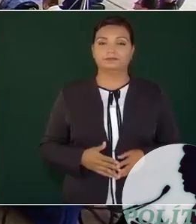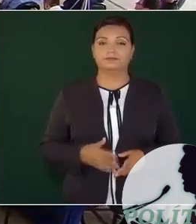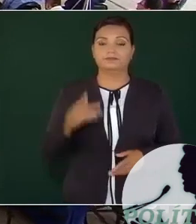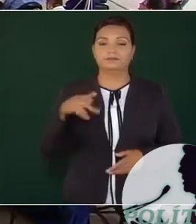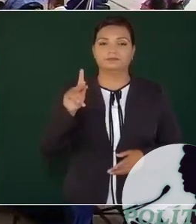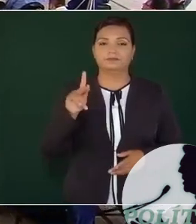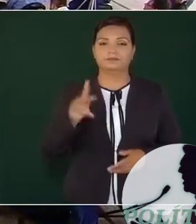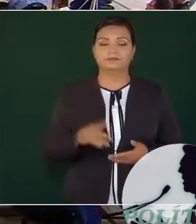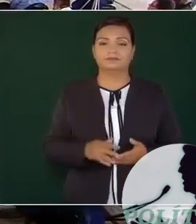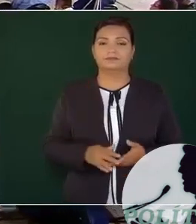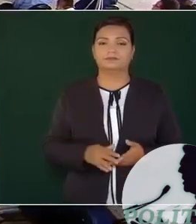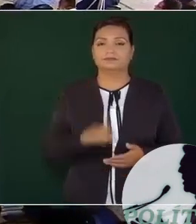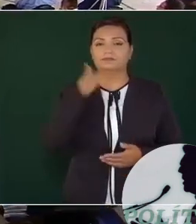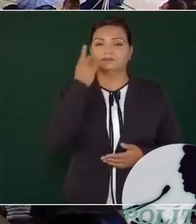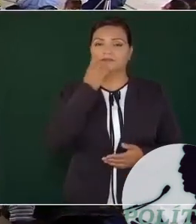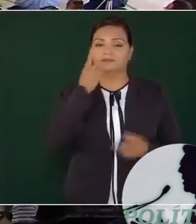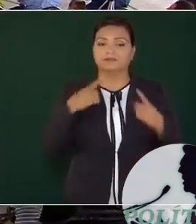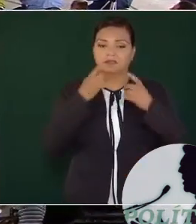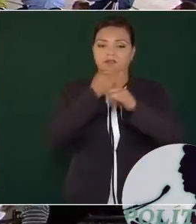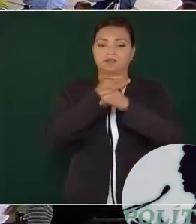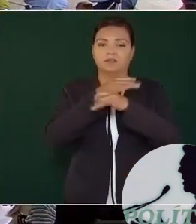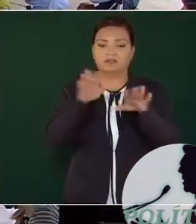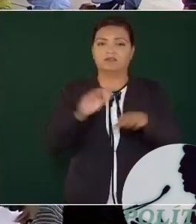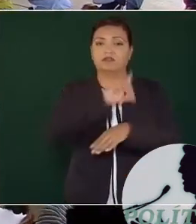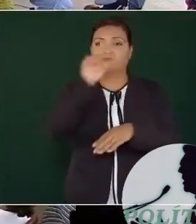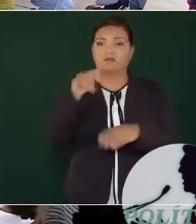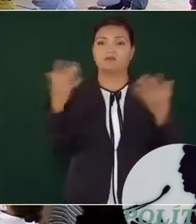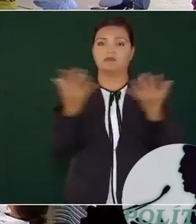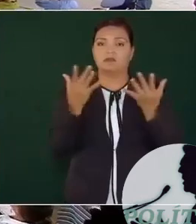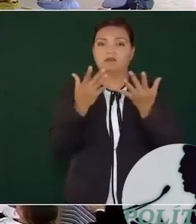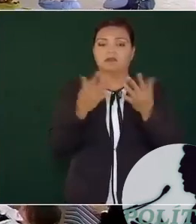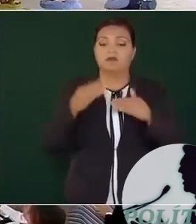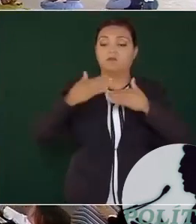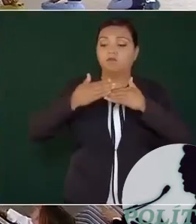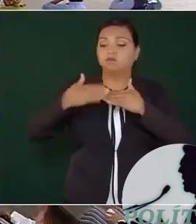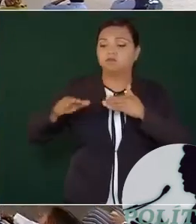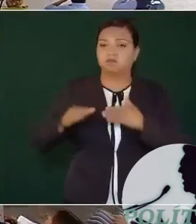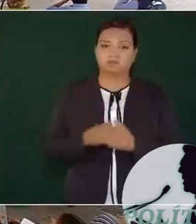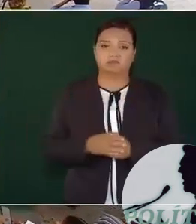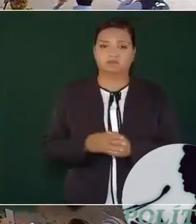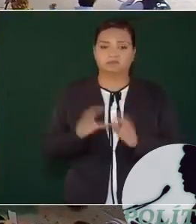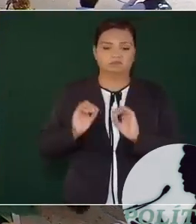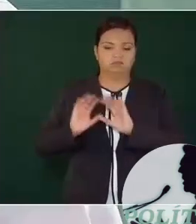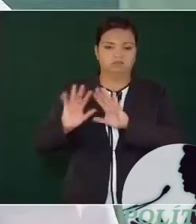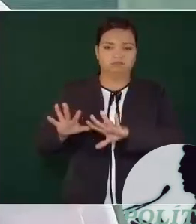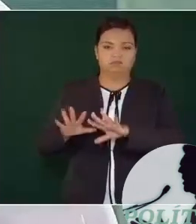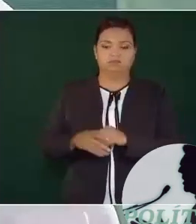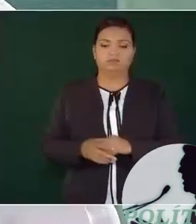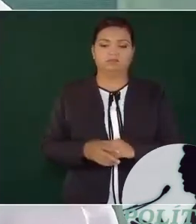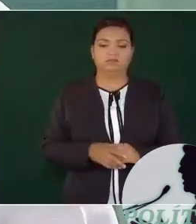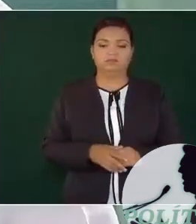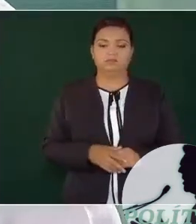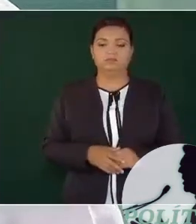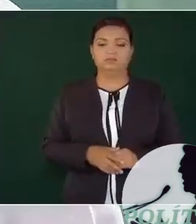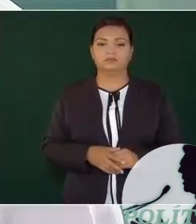Pero les voy a dar un dato. Acaban de hacer un desalojo en